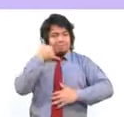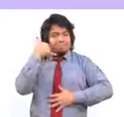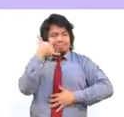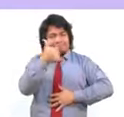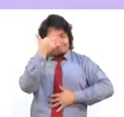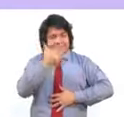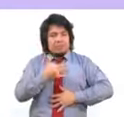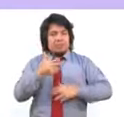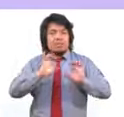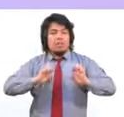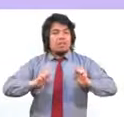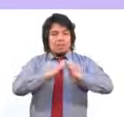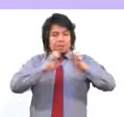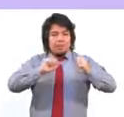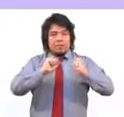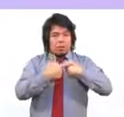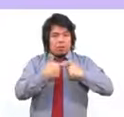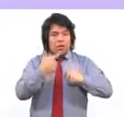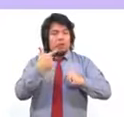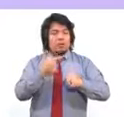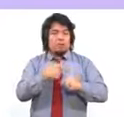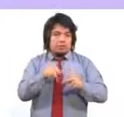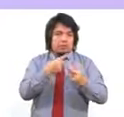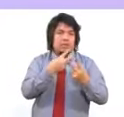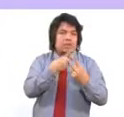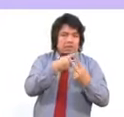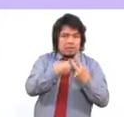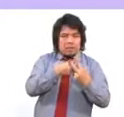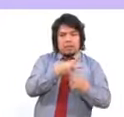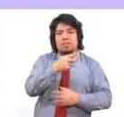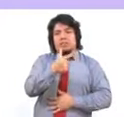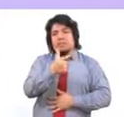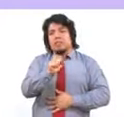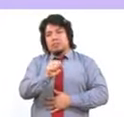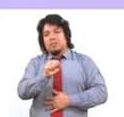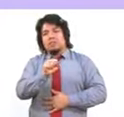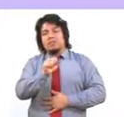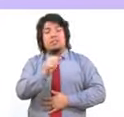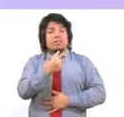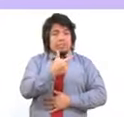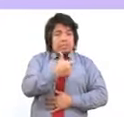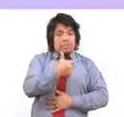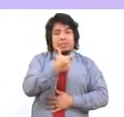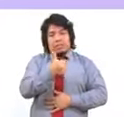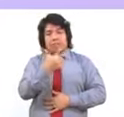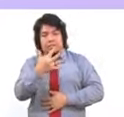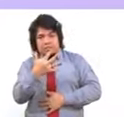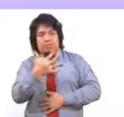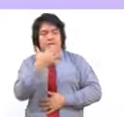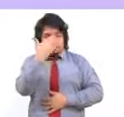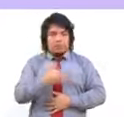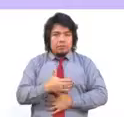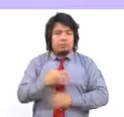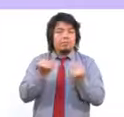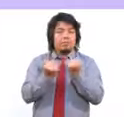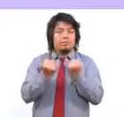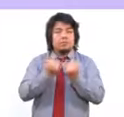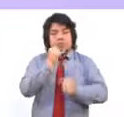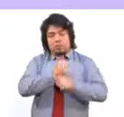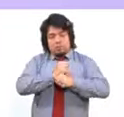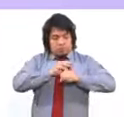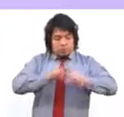a emergencias, el asterisco 765, y también dar el informe de